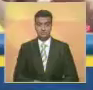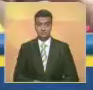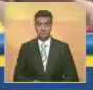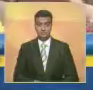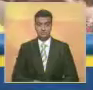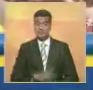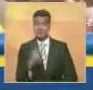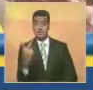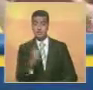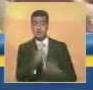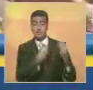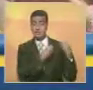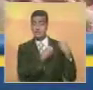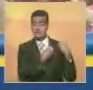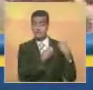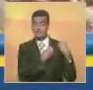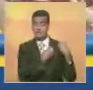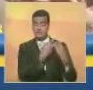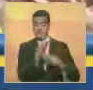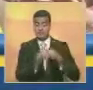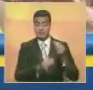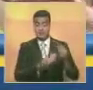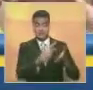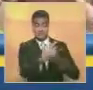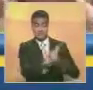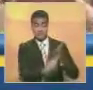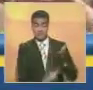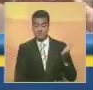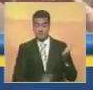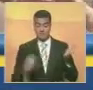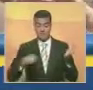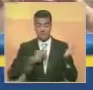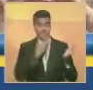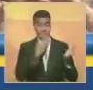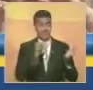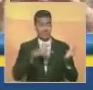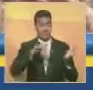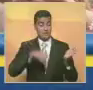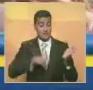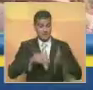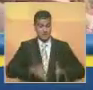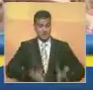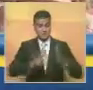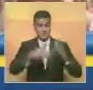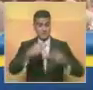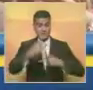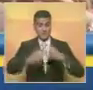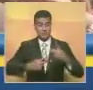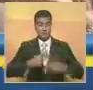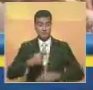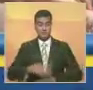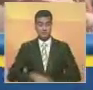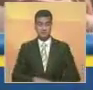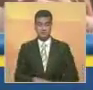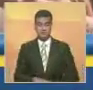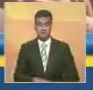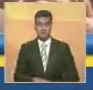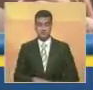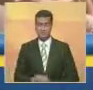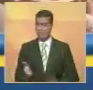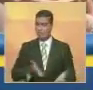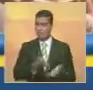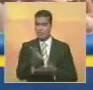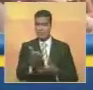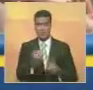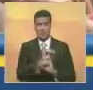esa doble función de la elaboración del programa para tener la mejor direccionalidad de este proceso y continuar lo